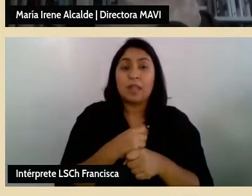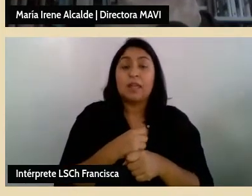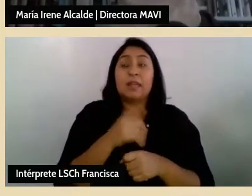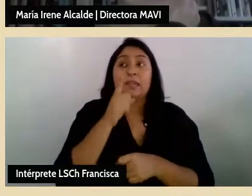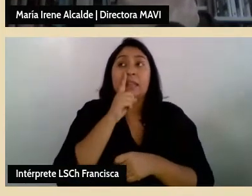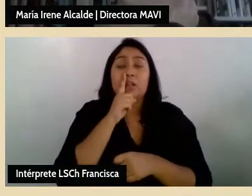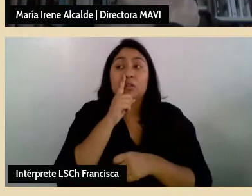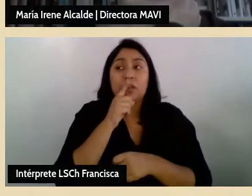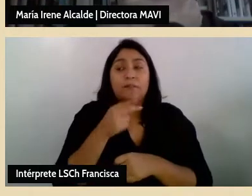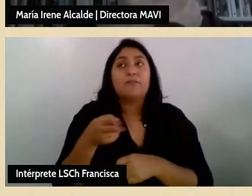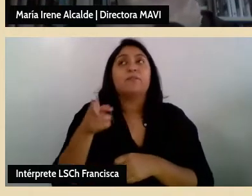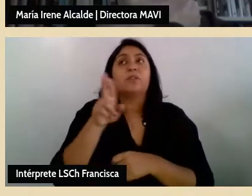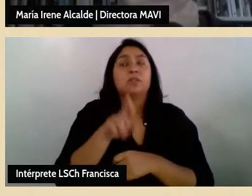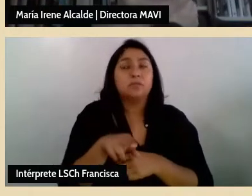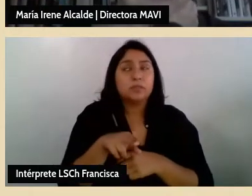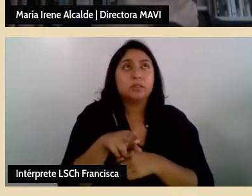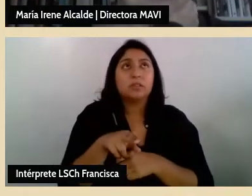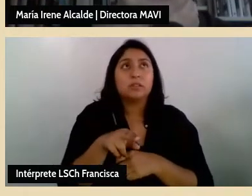y ves que